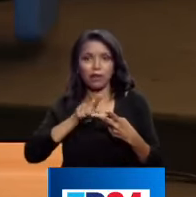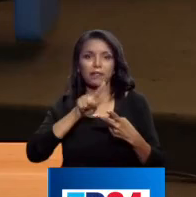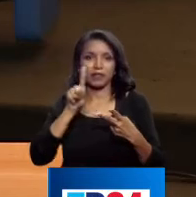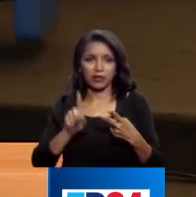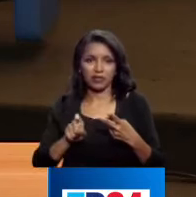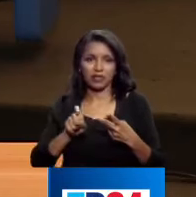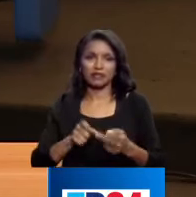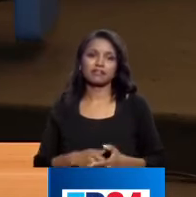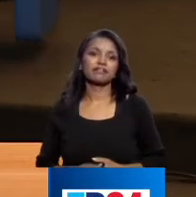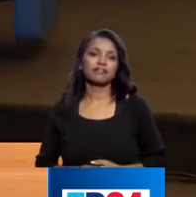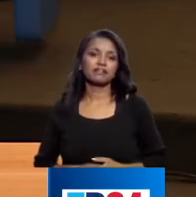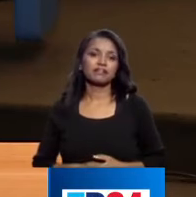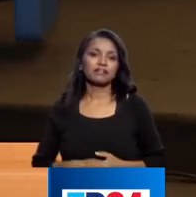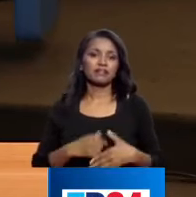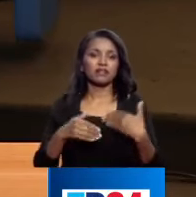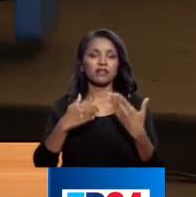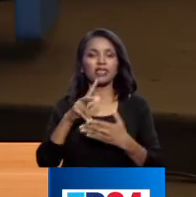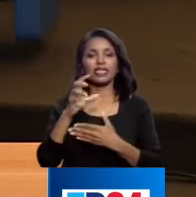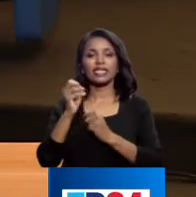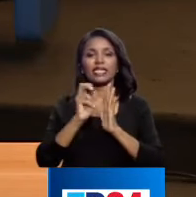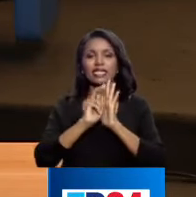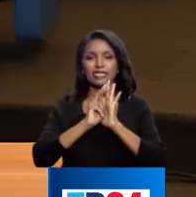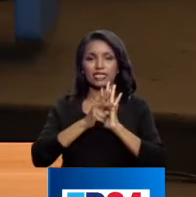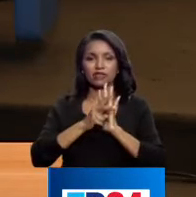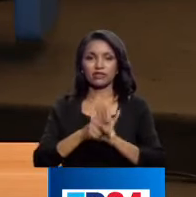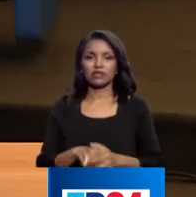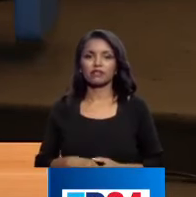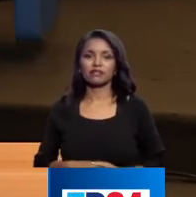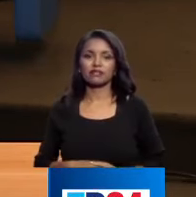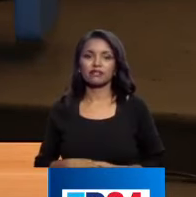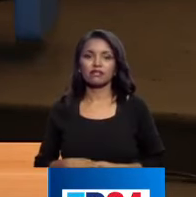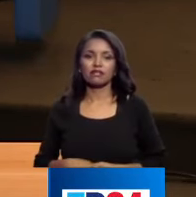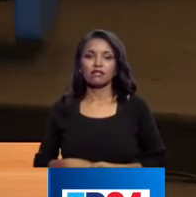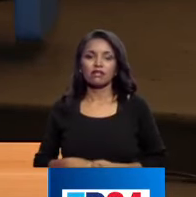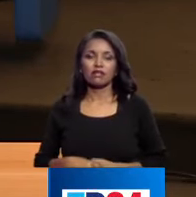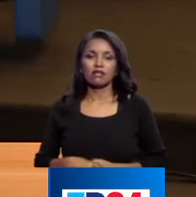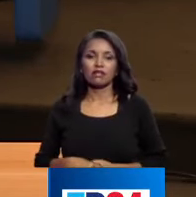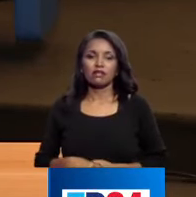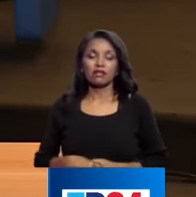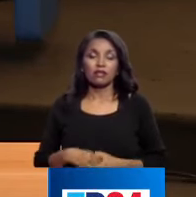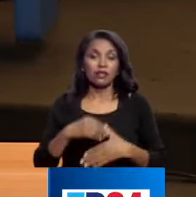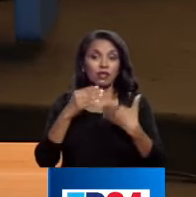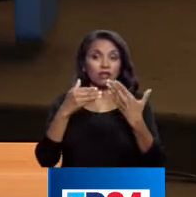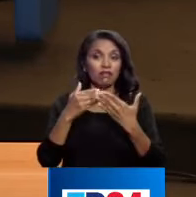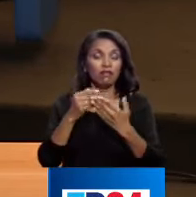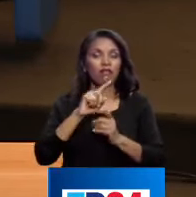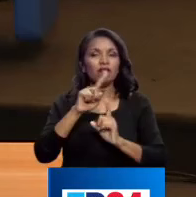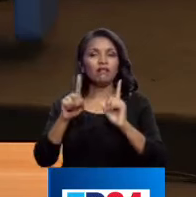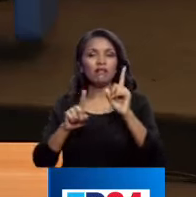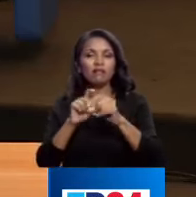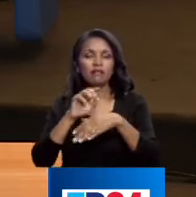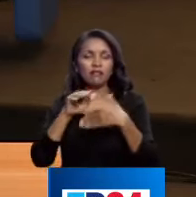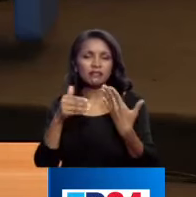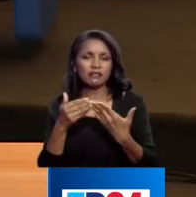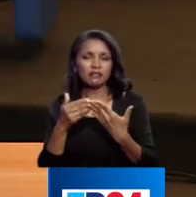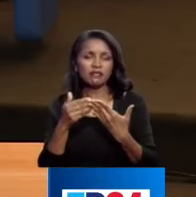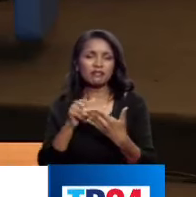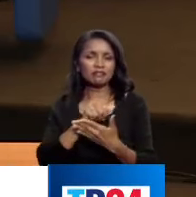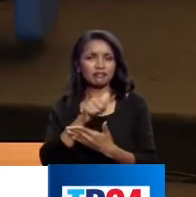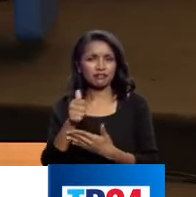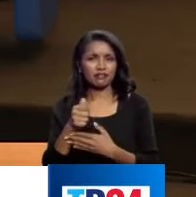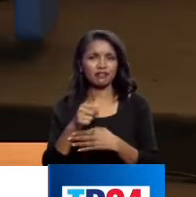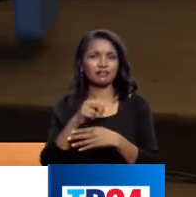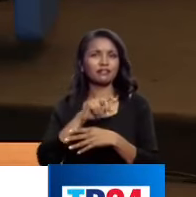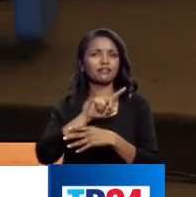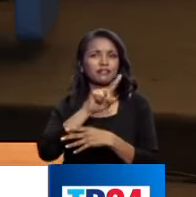que haya respondido y allí tendrán 30 segundos más para contestar. Todas las preguntas, tanto las centrales como las que se les